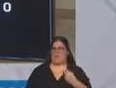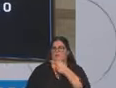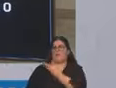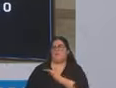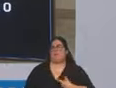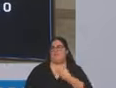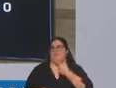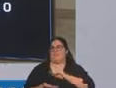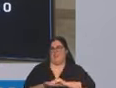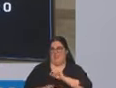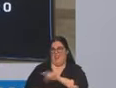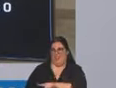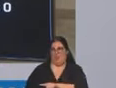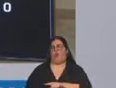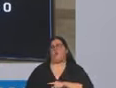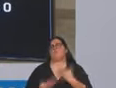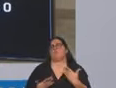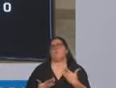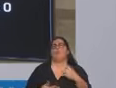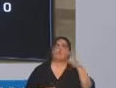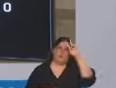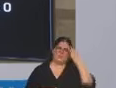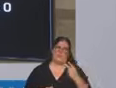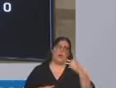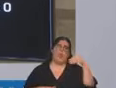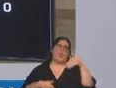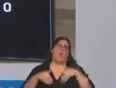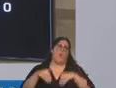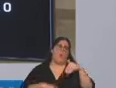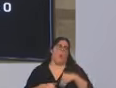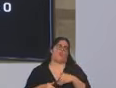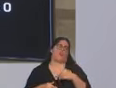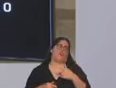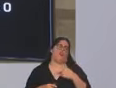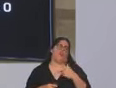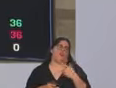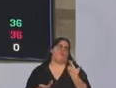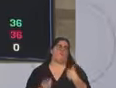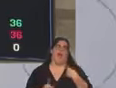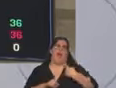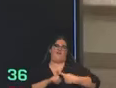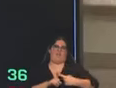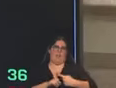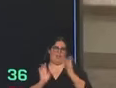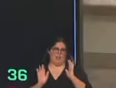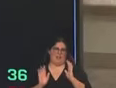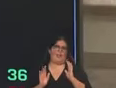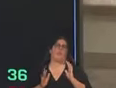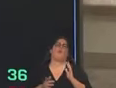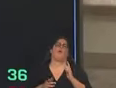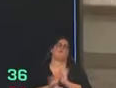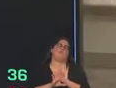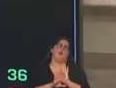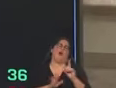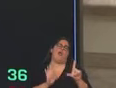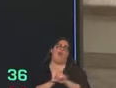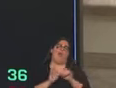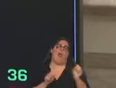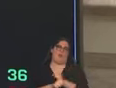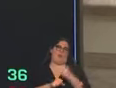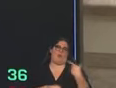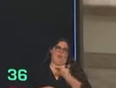senadores por supuesto el voto de Victoria vellar va a ser afirmativo con lo cual va a quedar aprobada en general